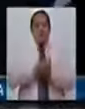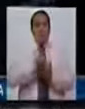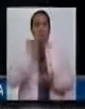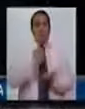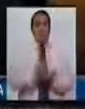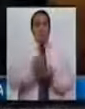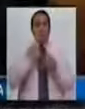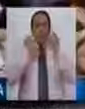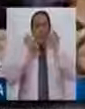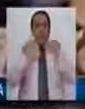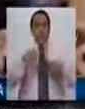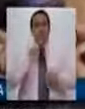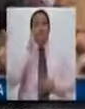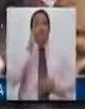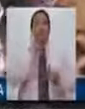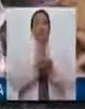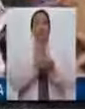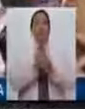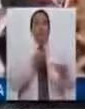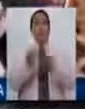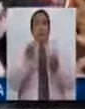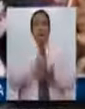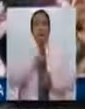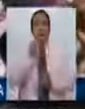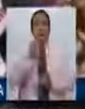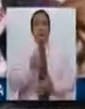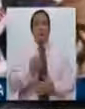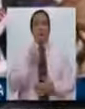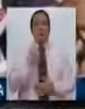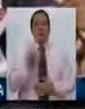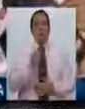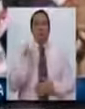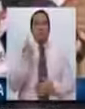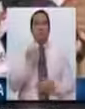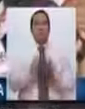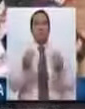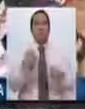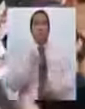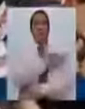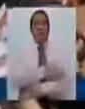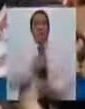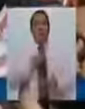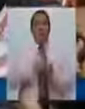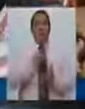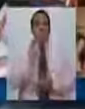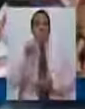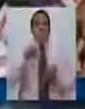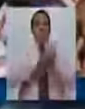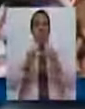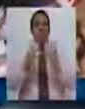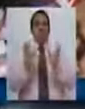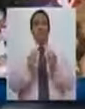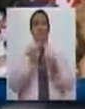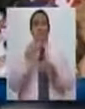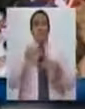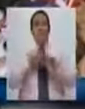aprobó fue de acuerdo a ley. Todo lo que son remuneraciones, todo lo que son beneficios, todo lo que son bonificaciones, liquidaciones,